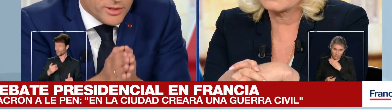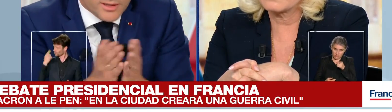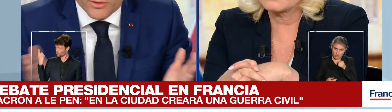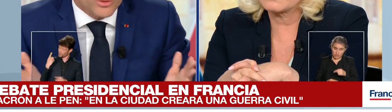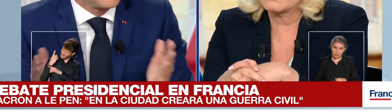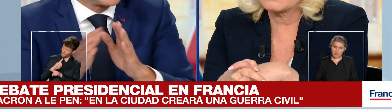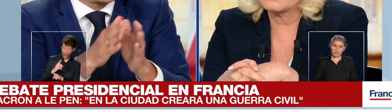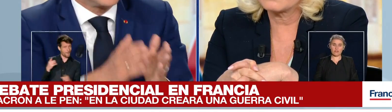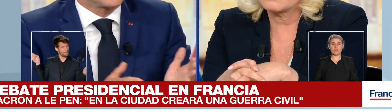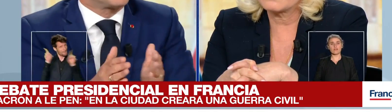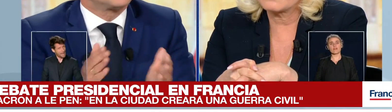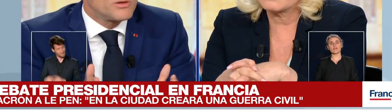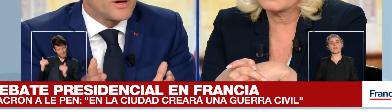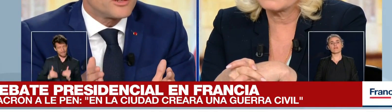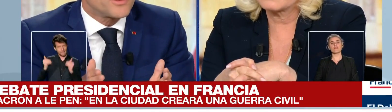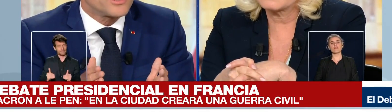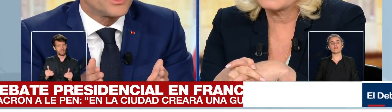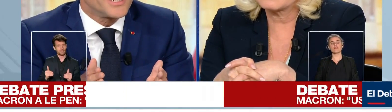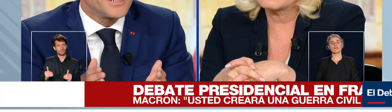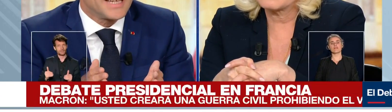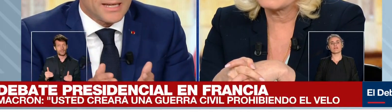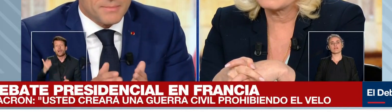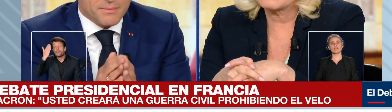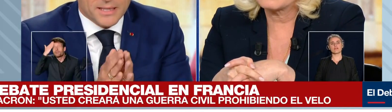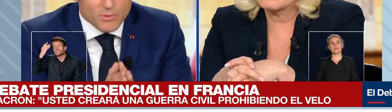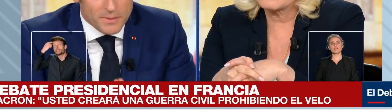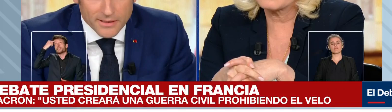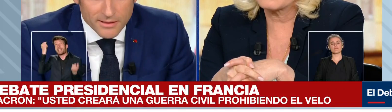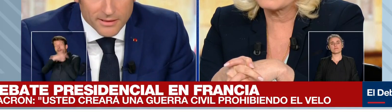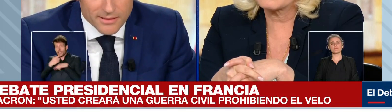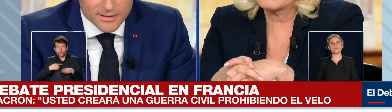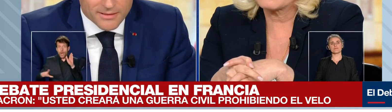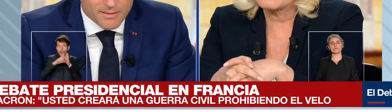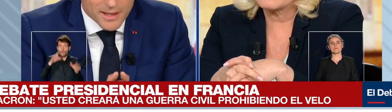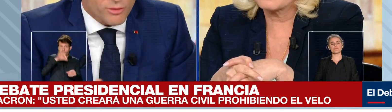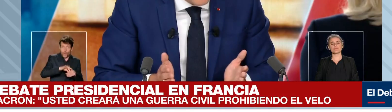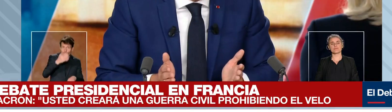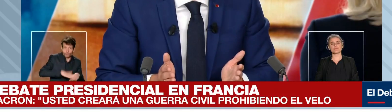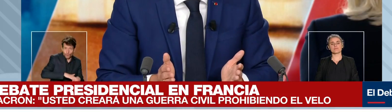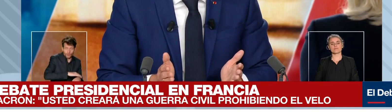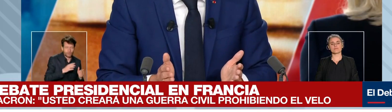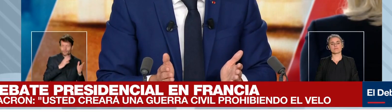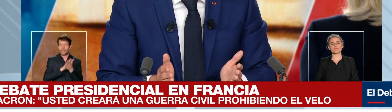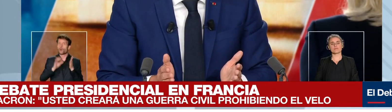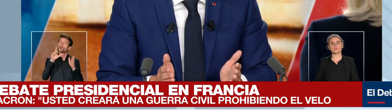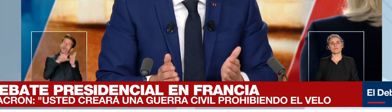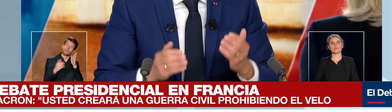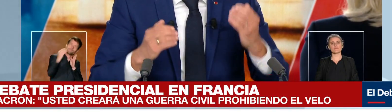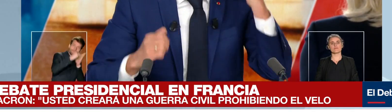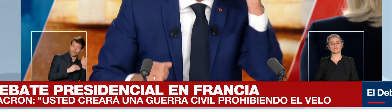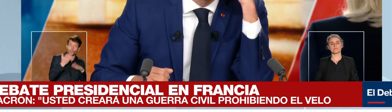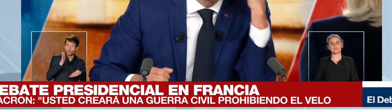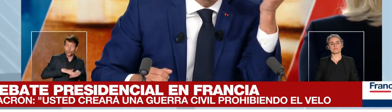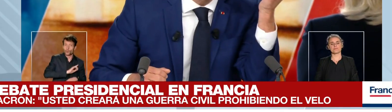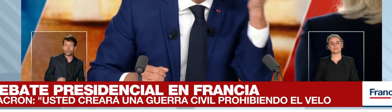lo que yo siempre he dicho y defendido. Habría aprobado leyes si pensara lo contrario. Pero, señor Le Pen, no es la Francia del universalismo lo que